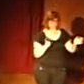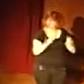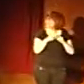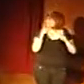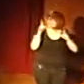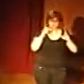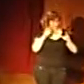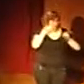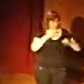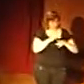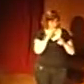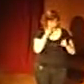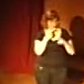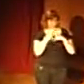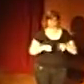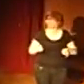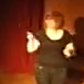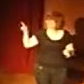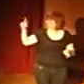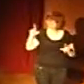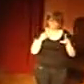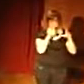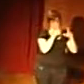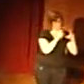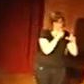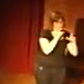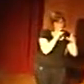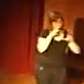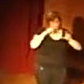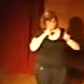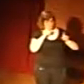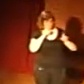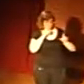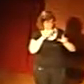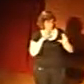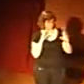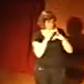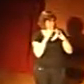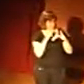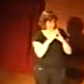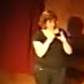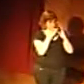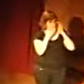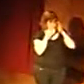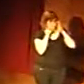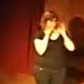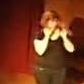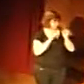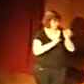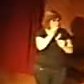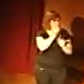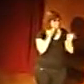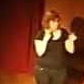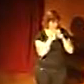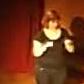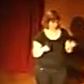que vean ustedes la proporción real de de del maravilloso iglesia del monasterio San Juan de Los Reyes Pero hay